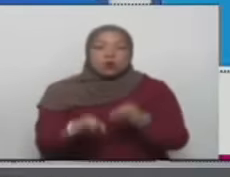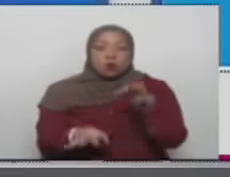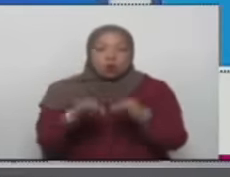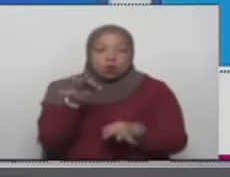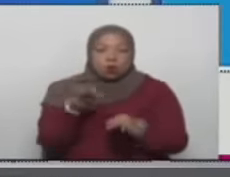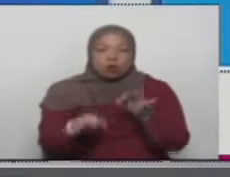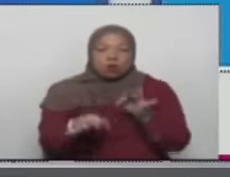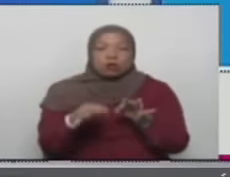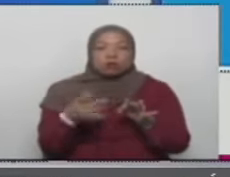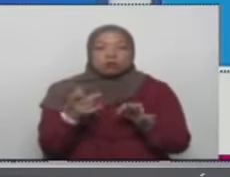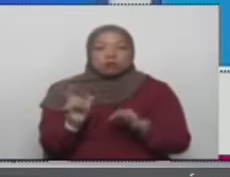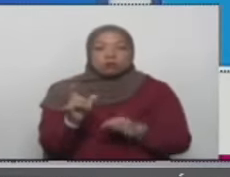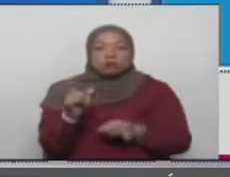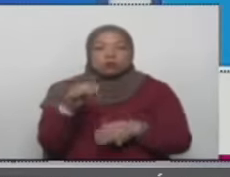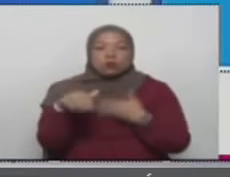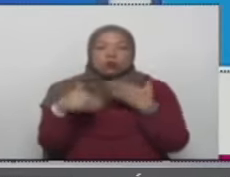Justicia.